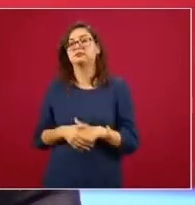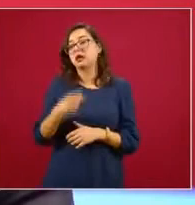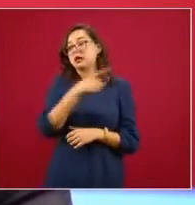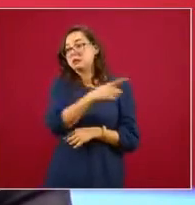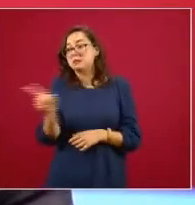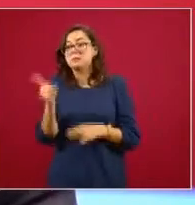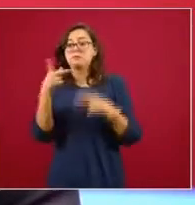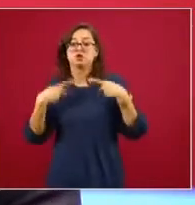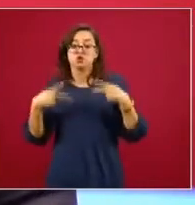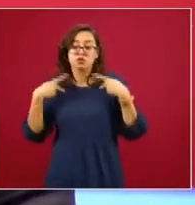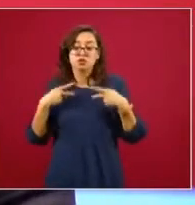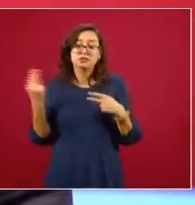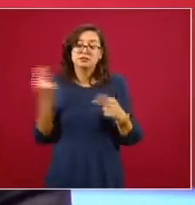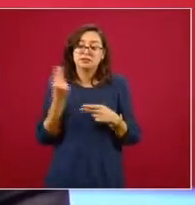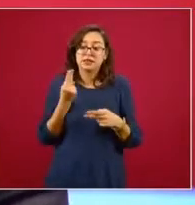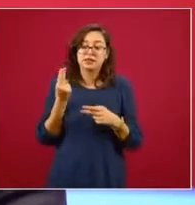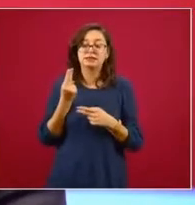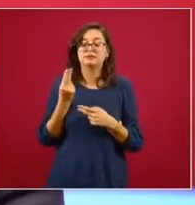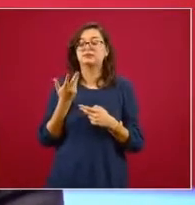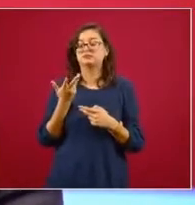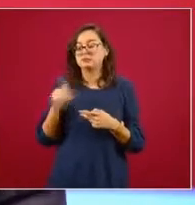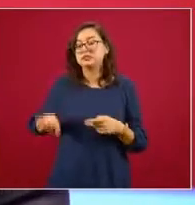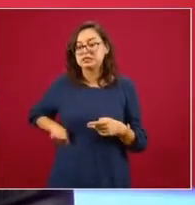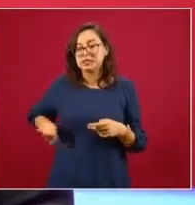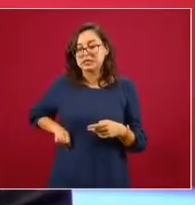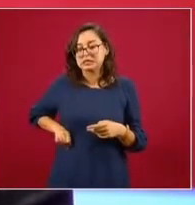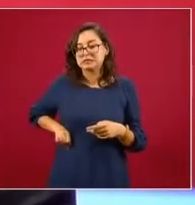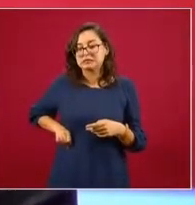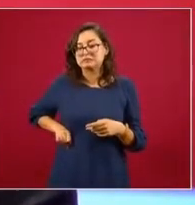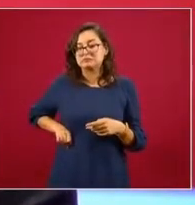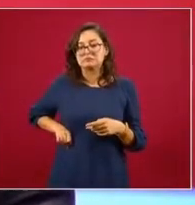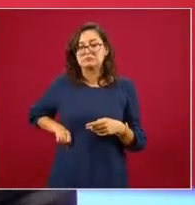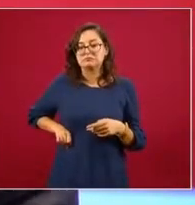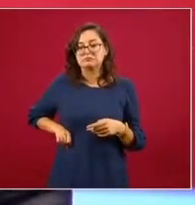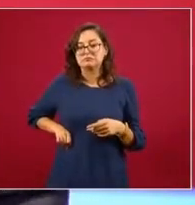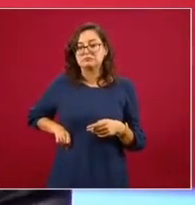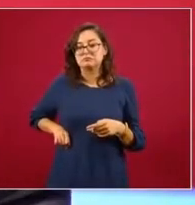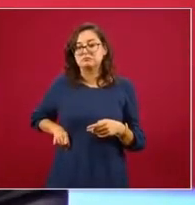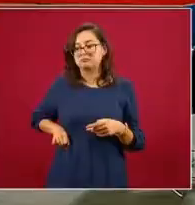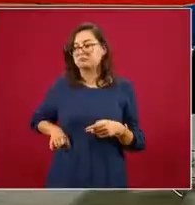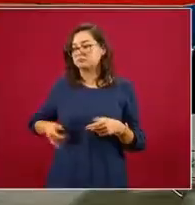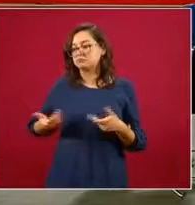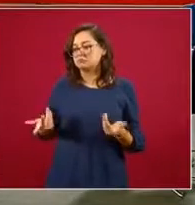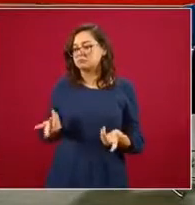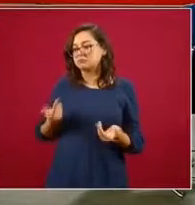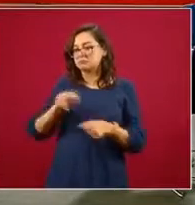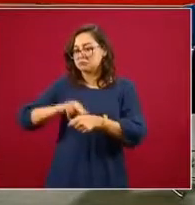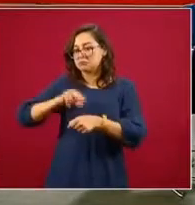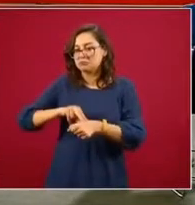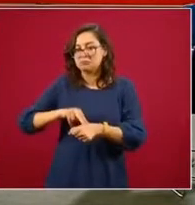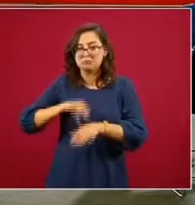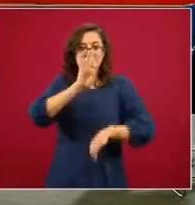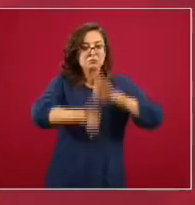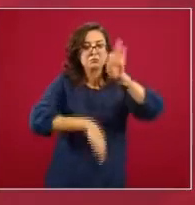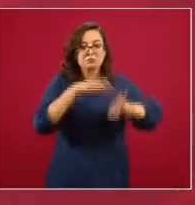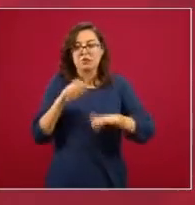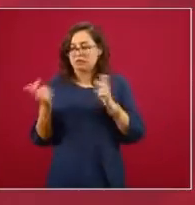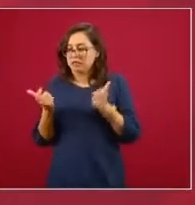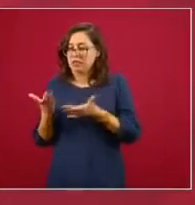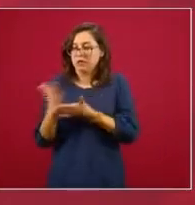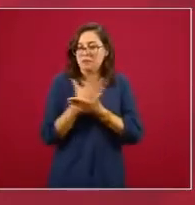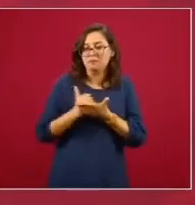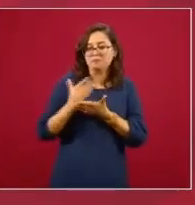personas o corporaciones que tuvieran el interés de ganar dinero a partir de ofrecer servicios de